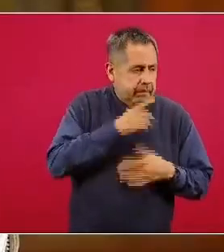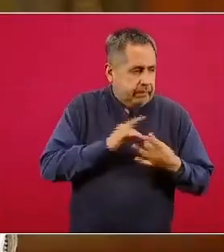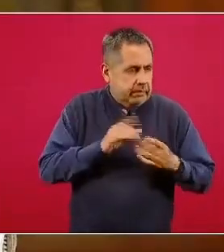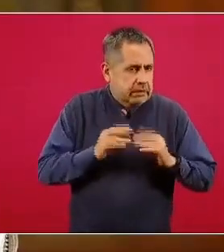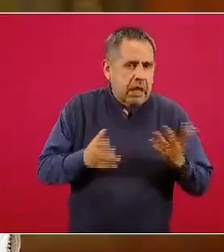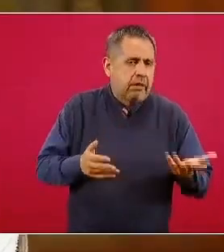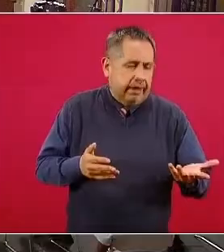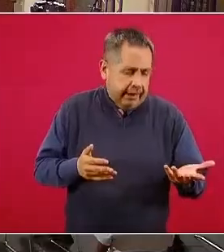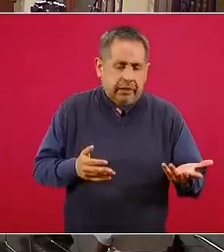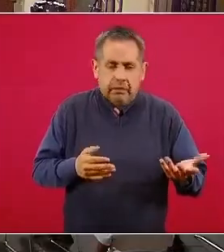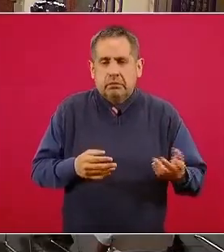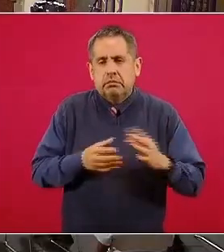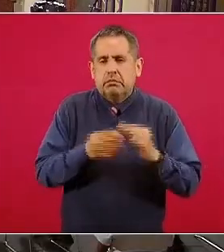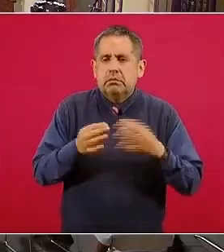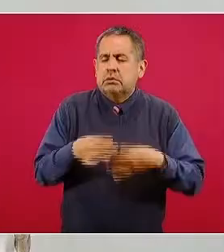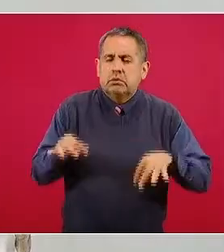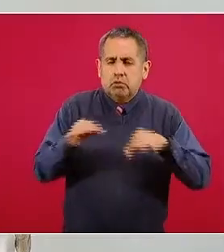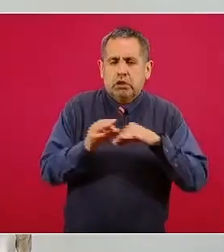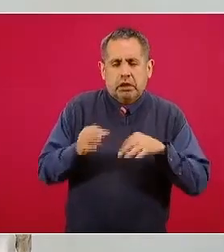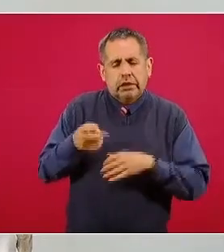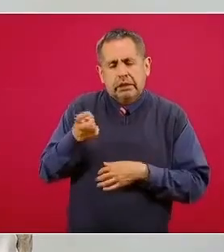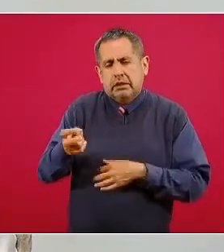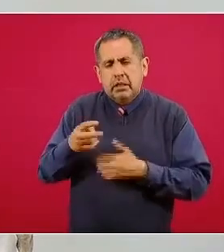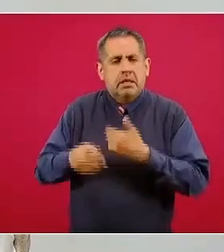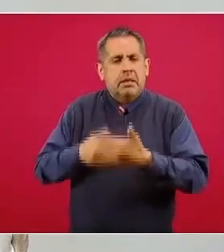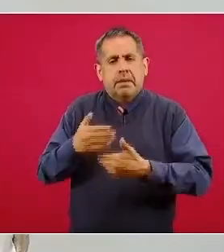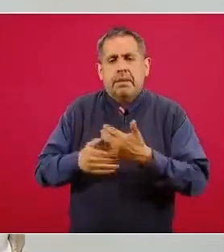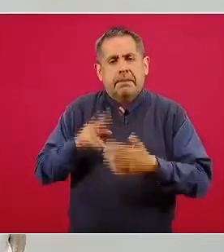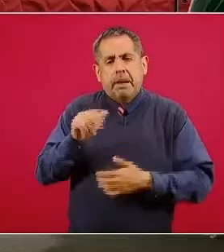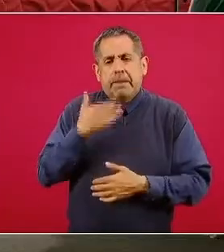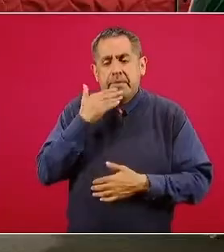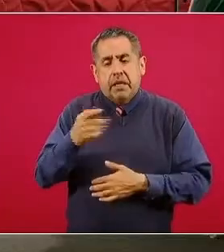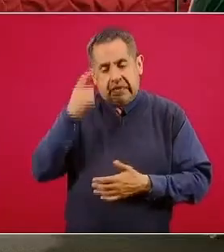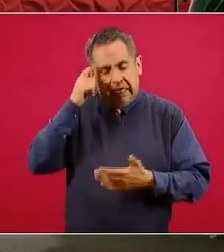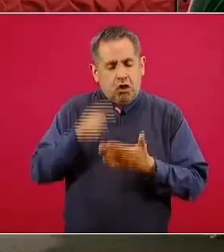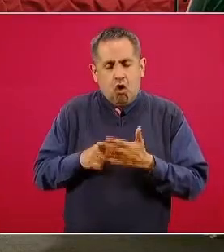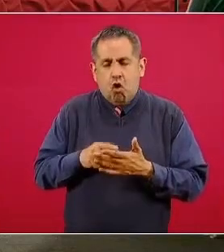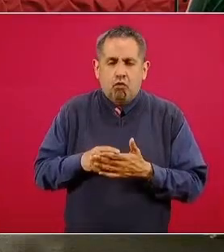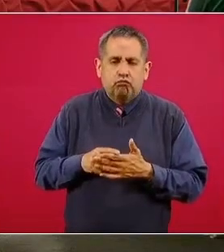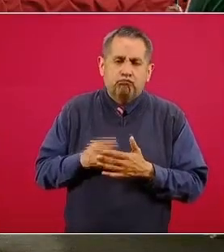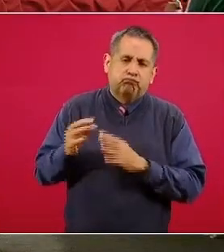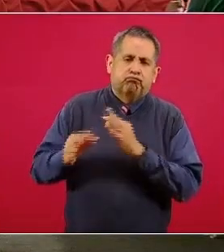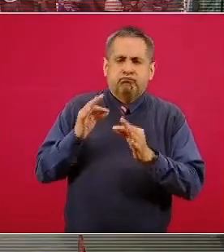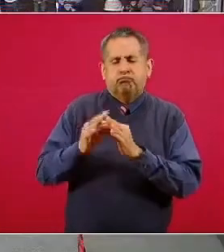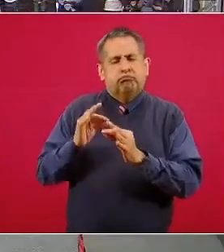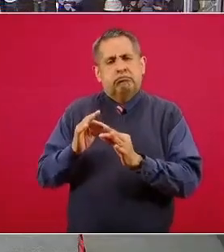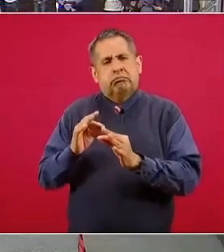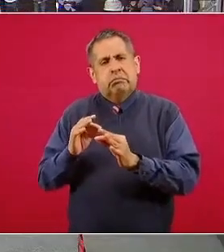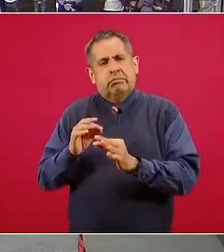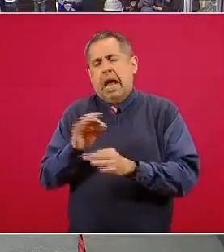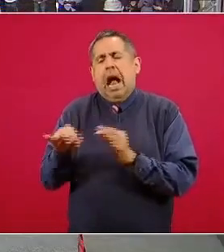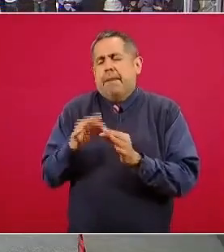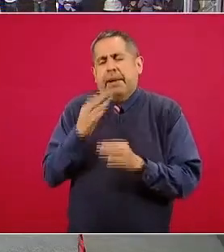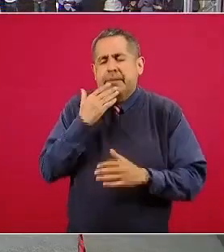aclarar. Entonces, es un proceso que va bien y que creemos que va a llegar a buen puerto.